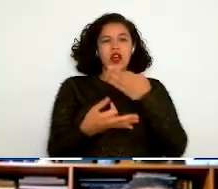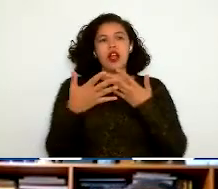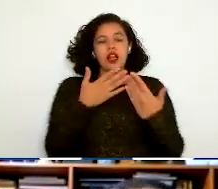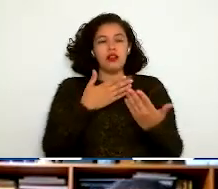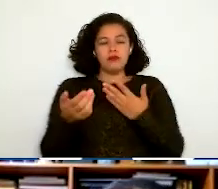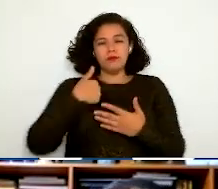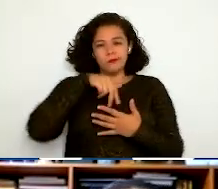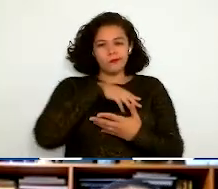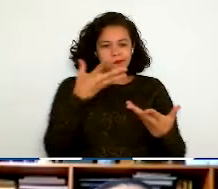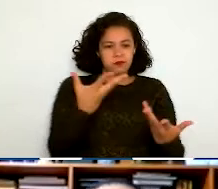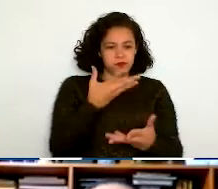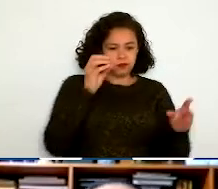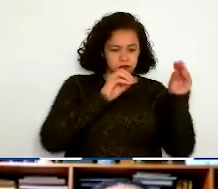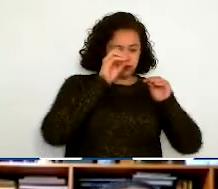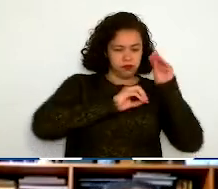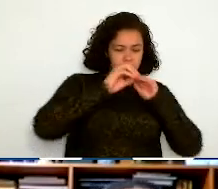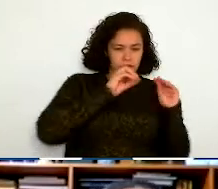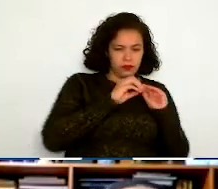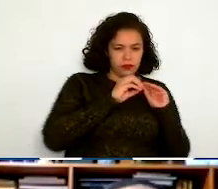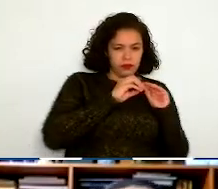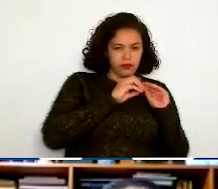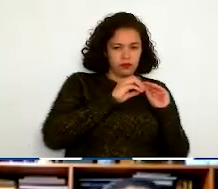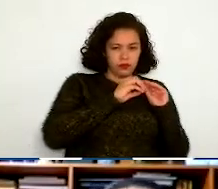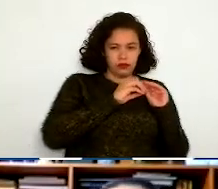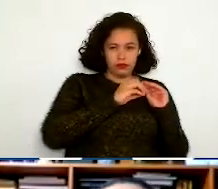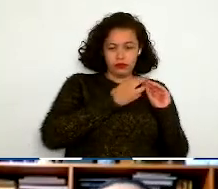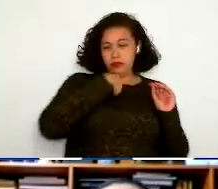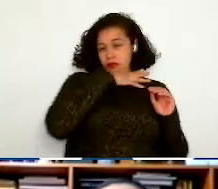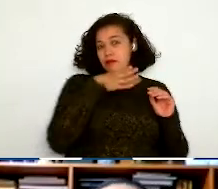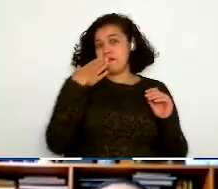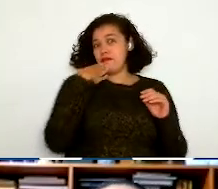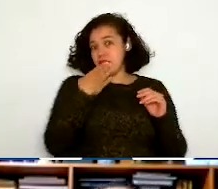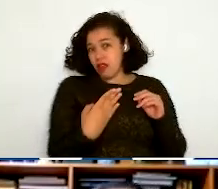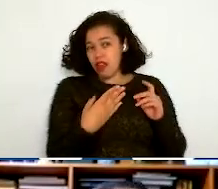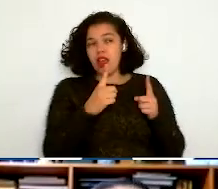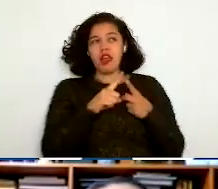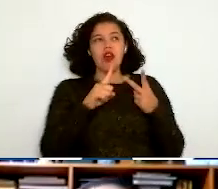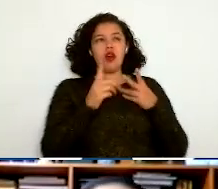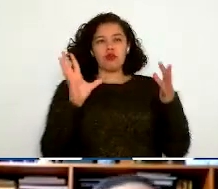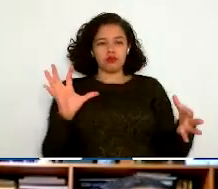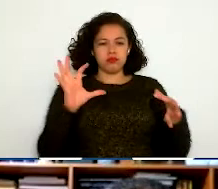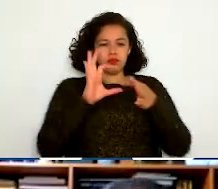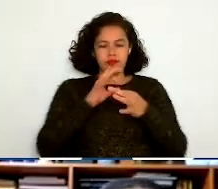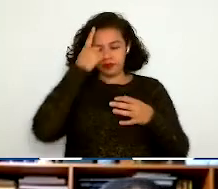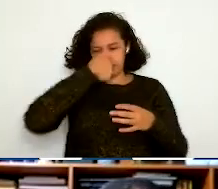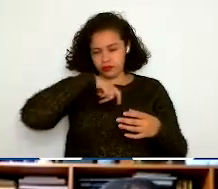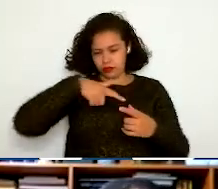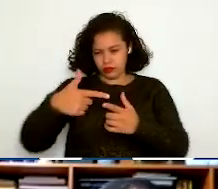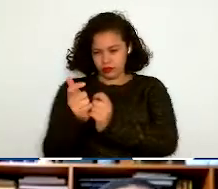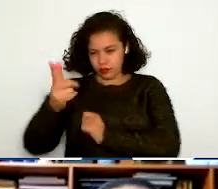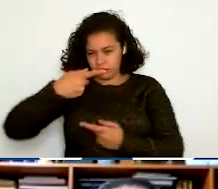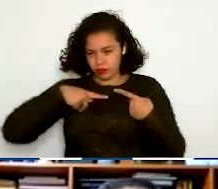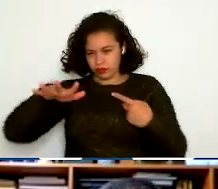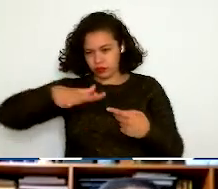estamos diseñando pues no son las correctas ni las adecuadas para la población con la que estoy trabajando.